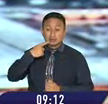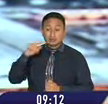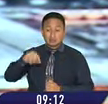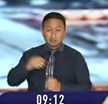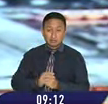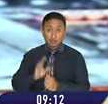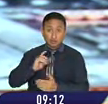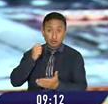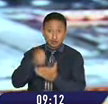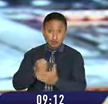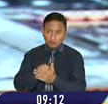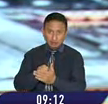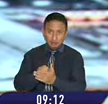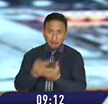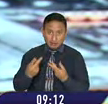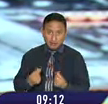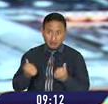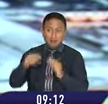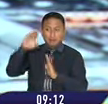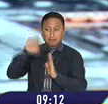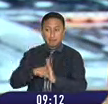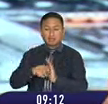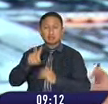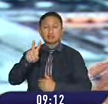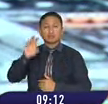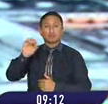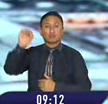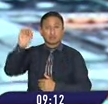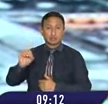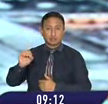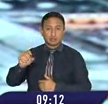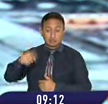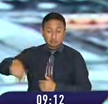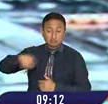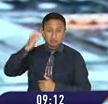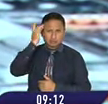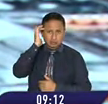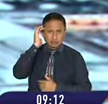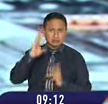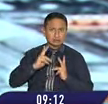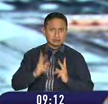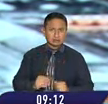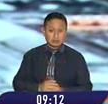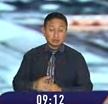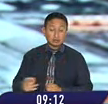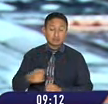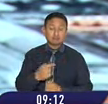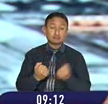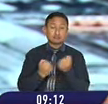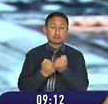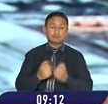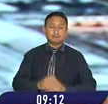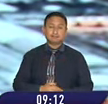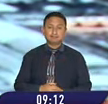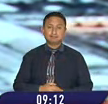reducido sus gastos en un 2% y que existe una preocupación por la salud y la sostenibilidad.